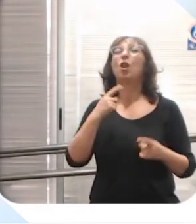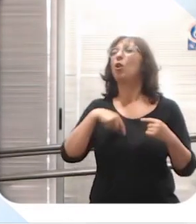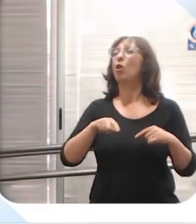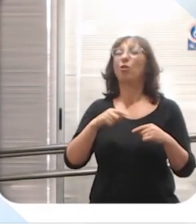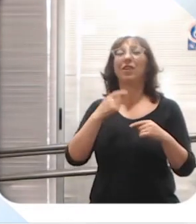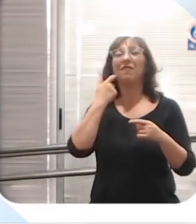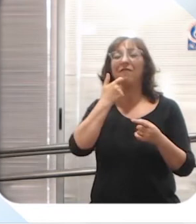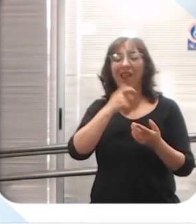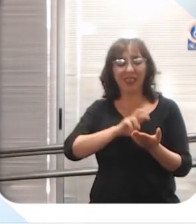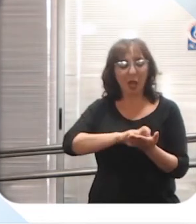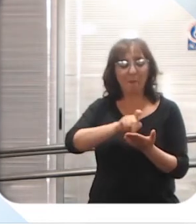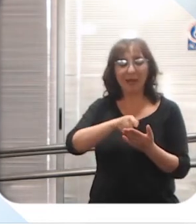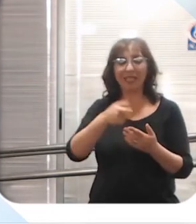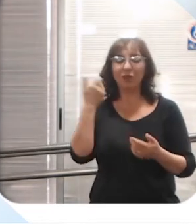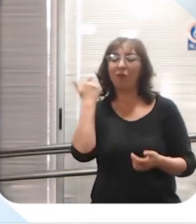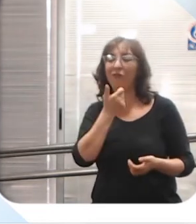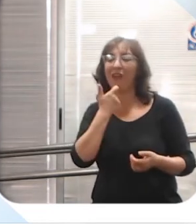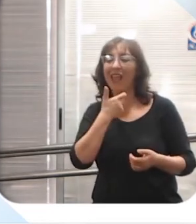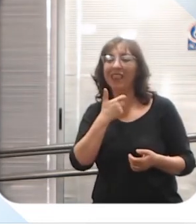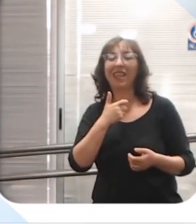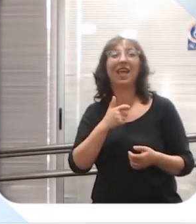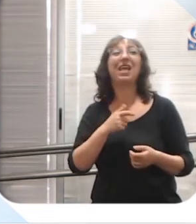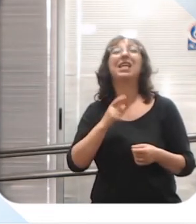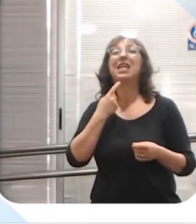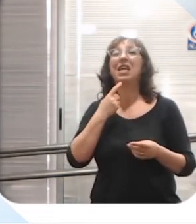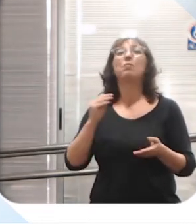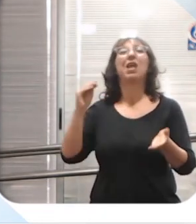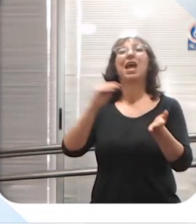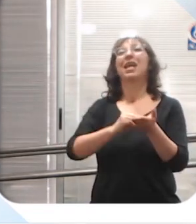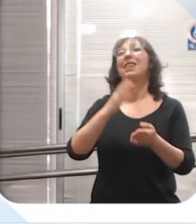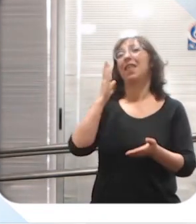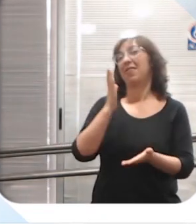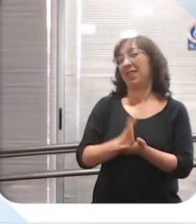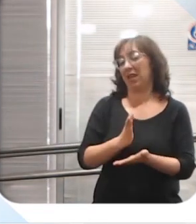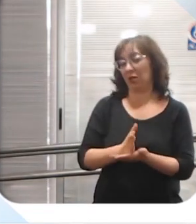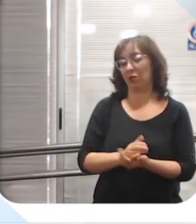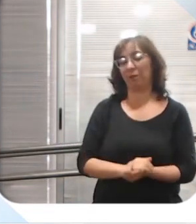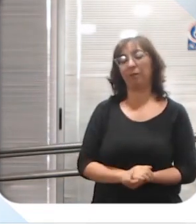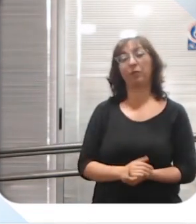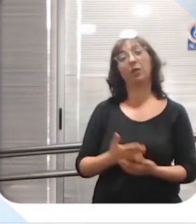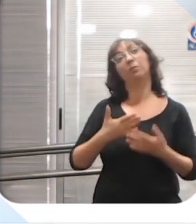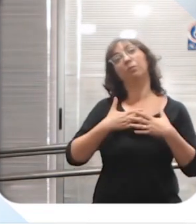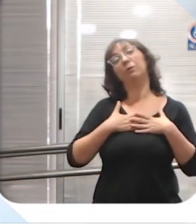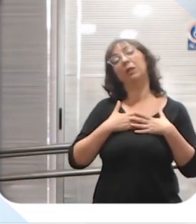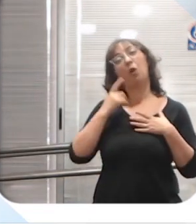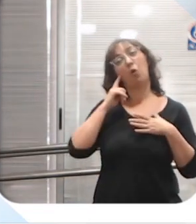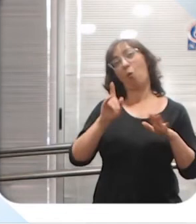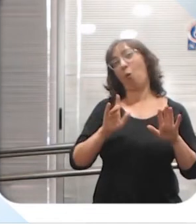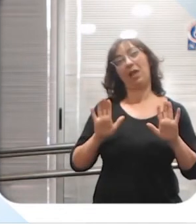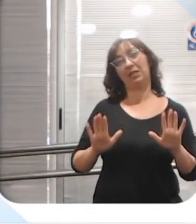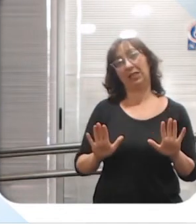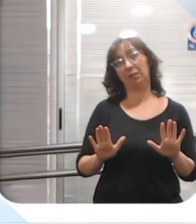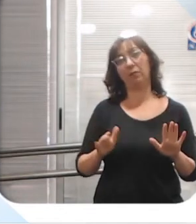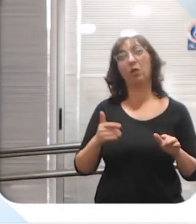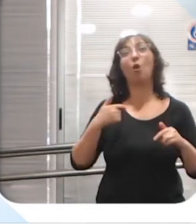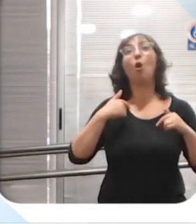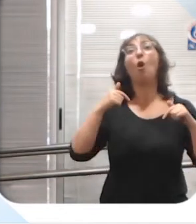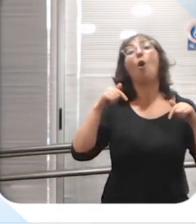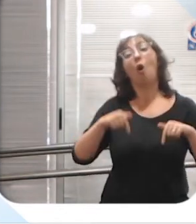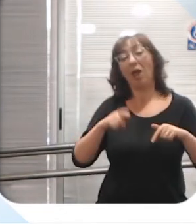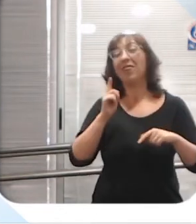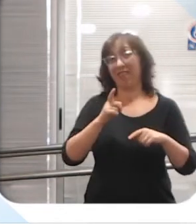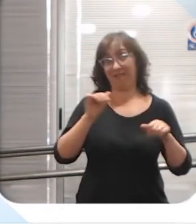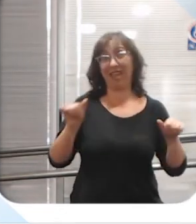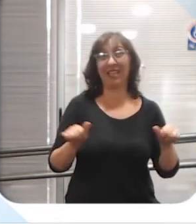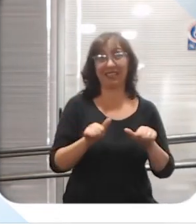dieron un montón de pasos y de pronto decimos defendamos el derecho? Y me parece que no es así. O sea, hoy habrá que hacerlo